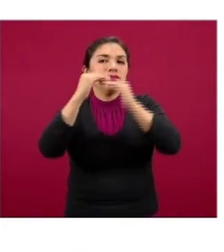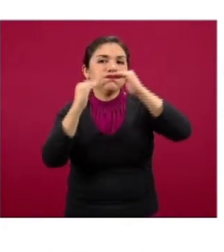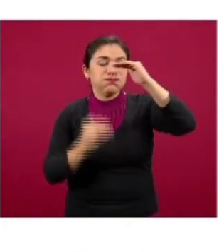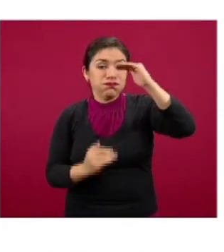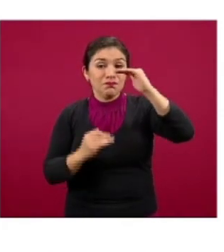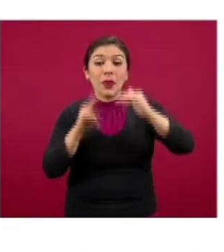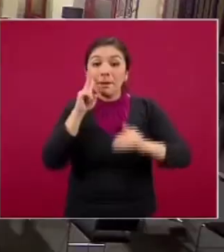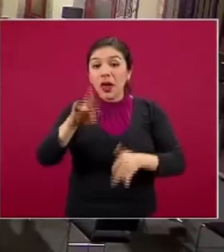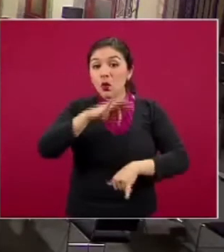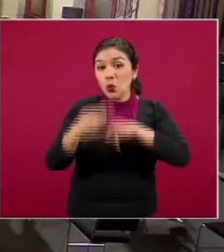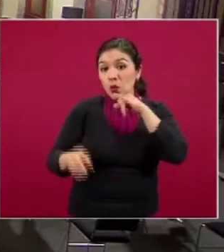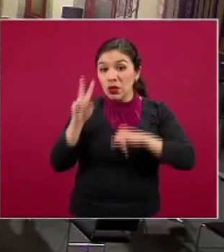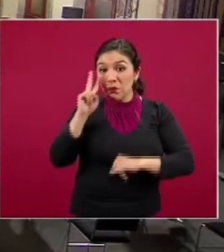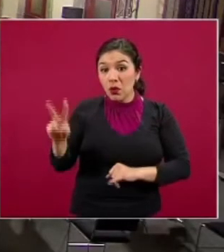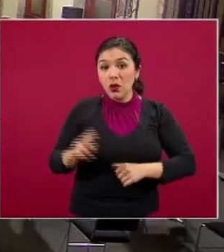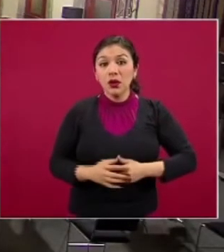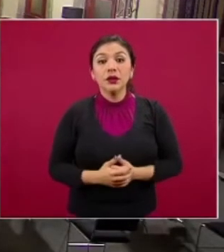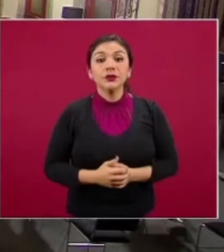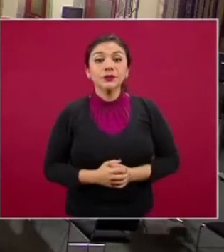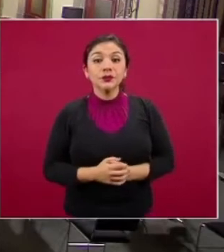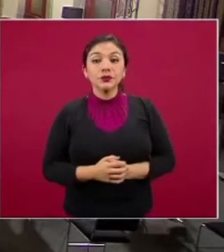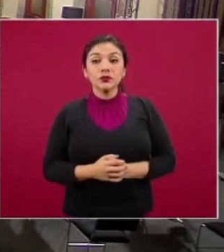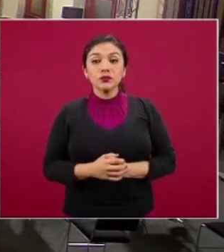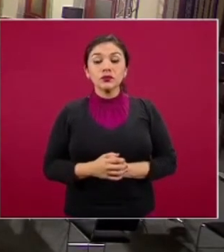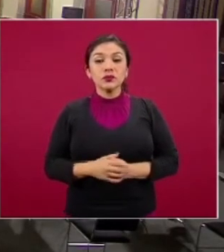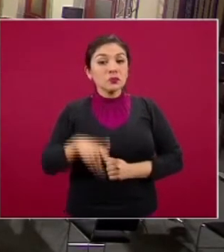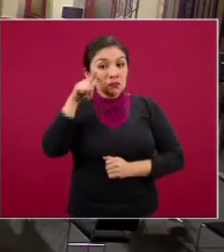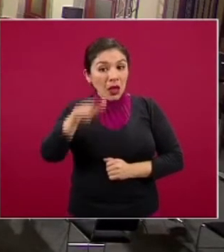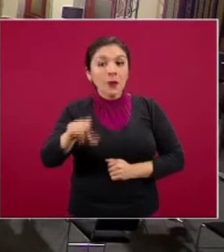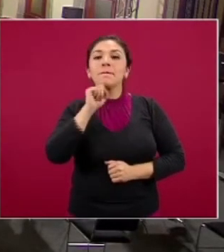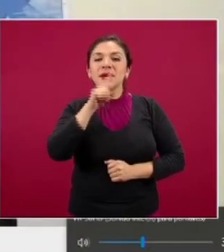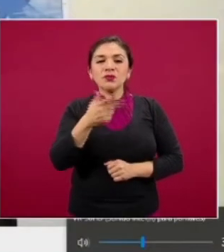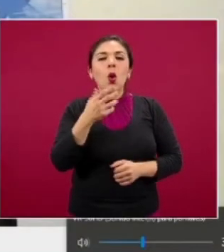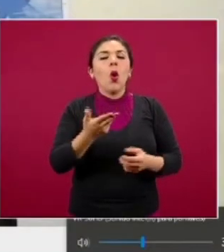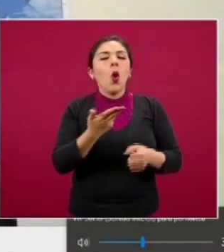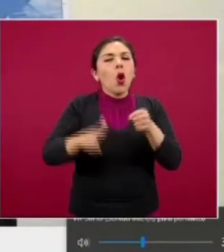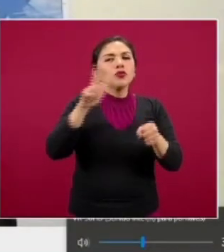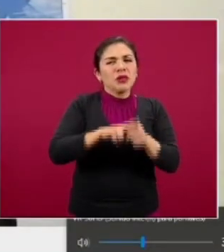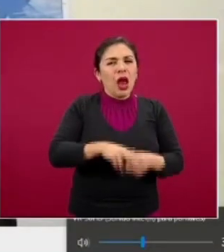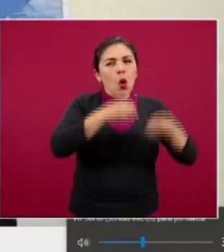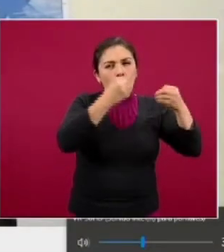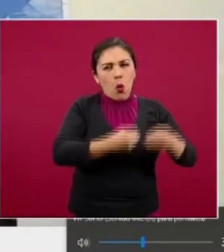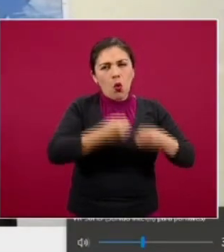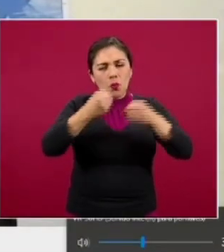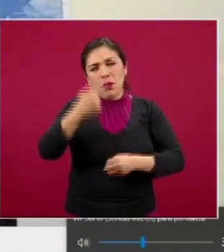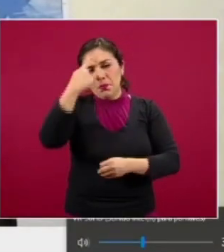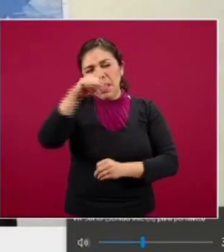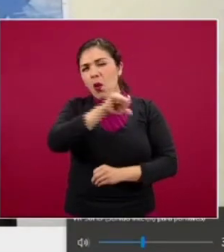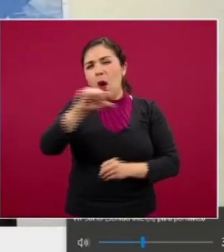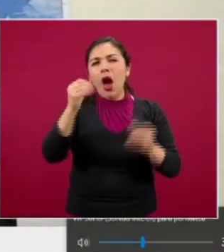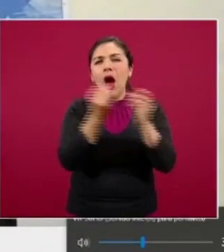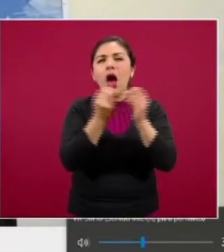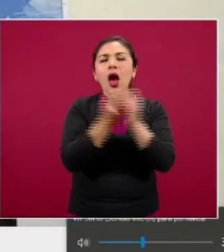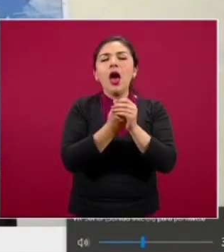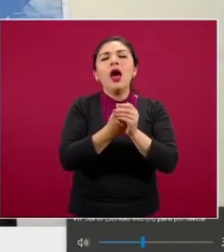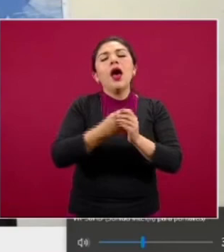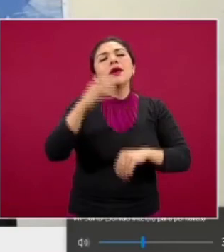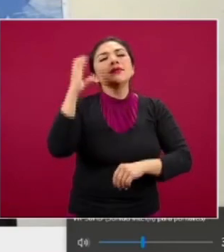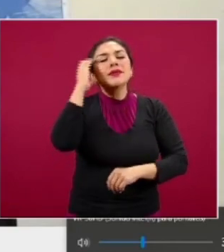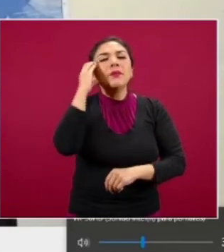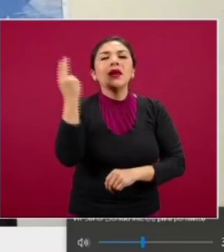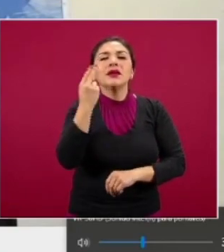en la última diapositiva vemos el mismo concepto, la misma idea, pero para las camas que